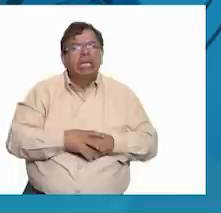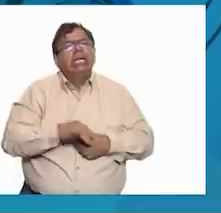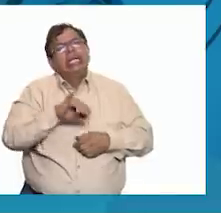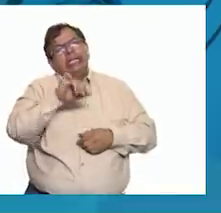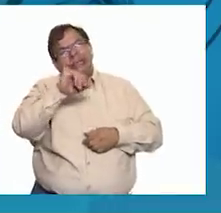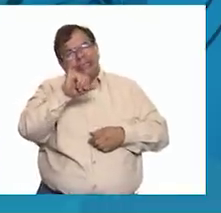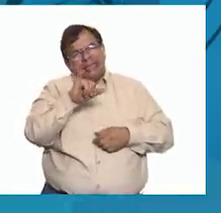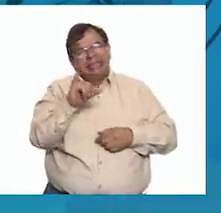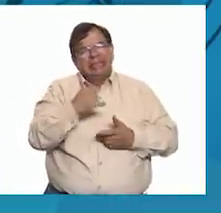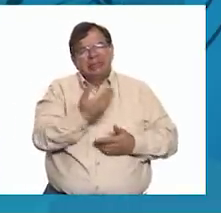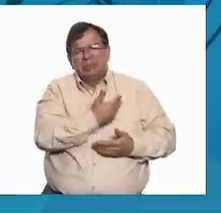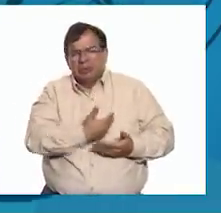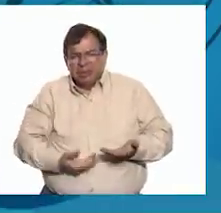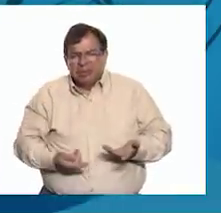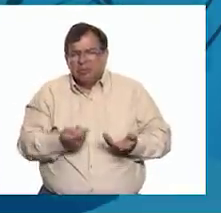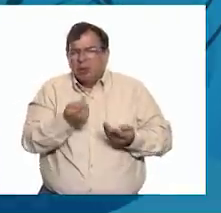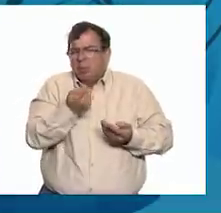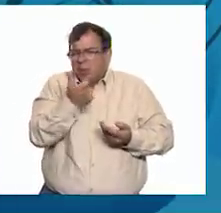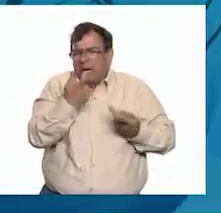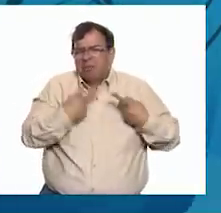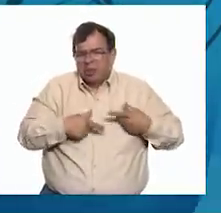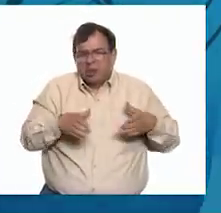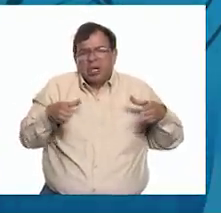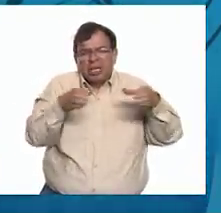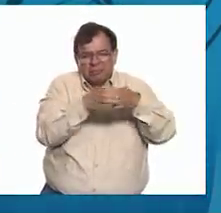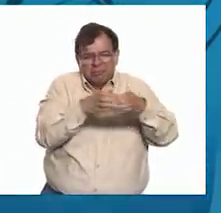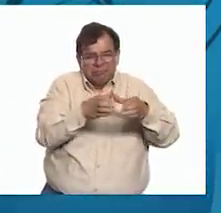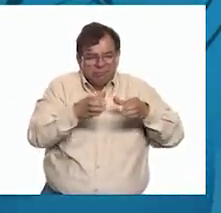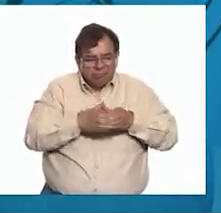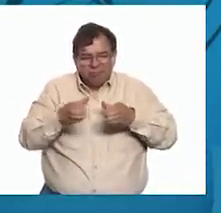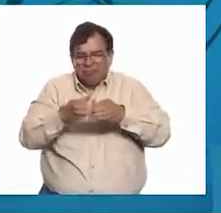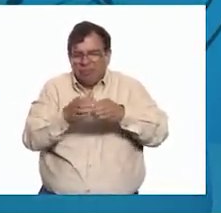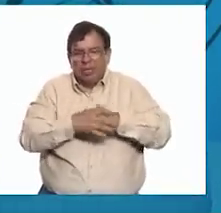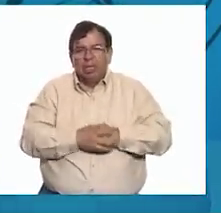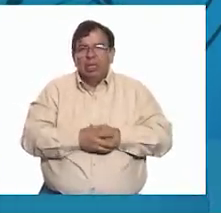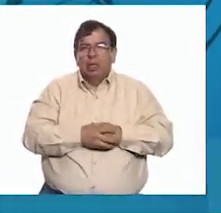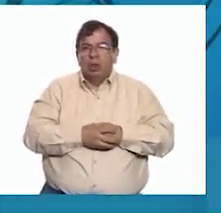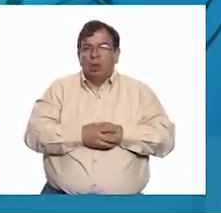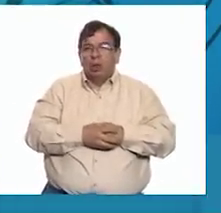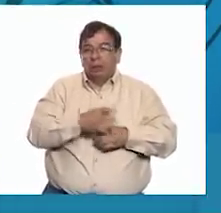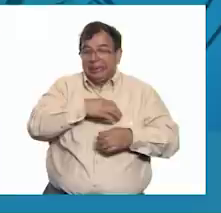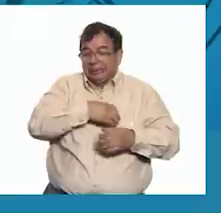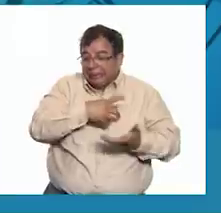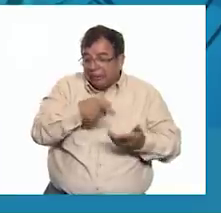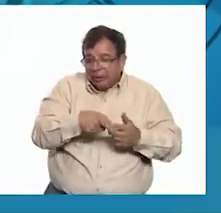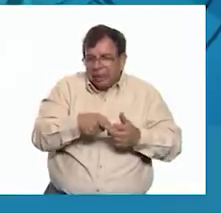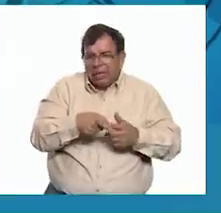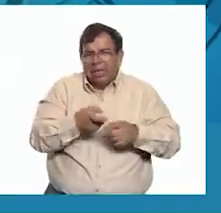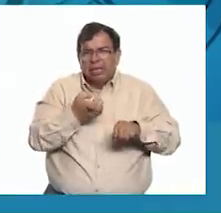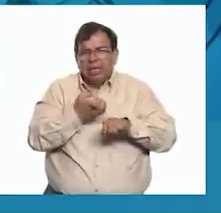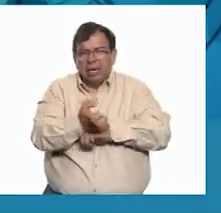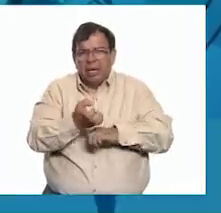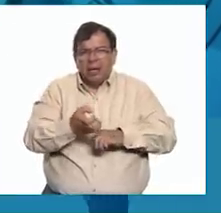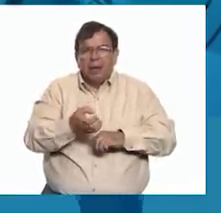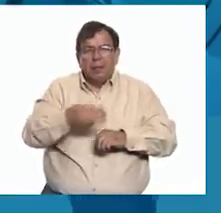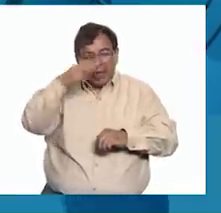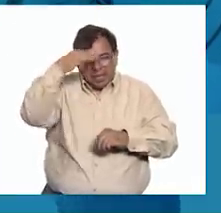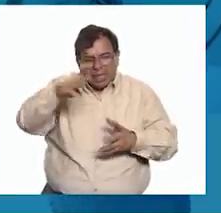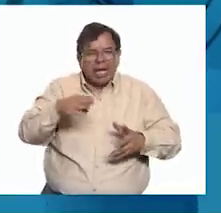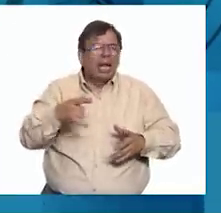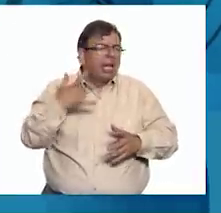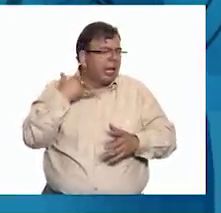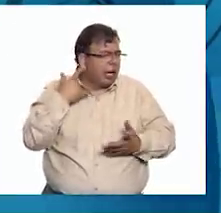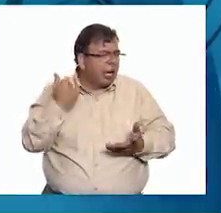pocos municipios los que concentran la población. Entre ellos, las capitales de los estados de Mexicali, La